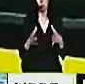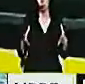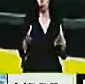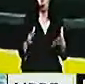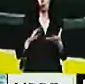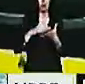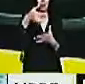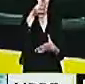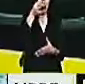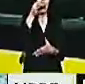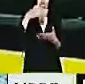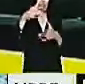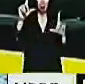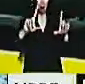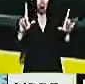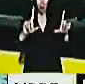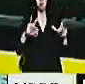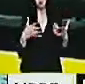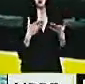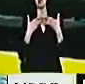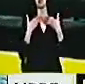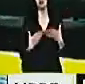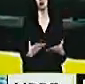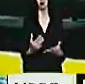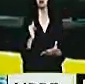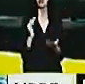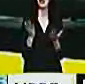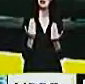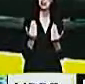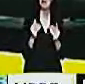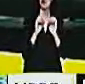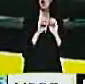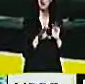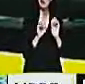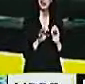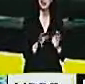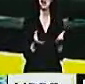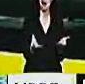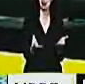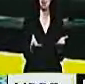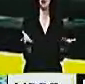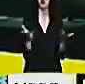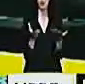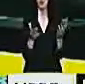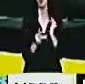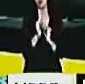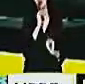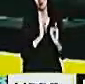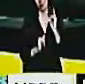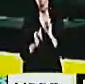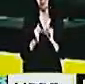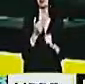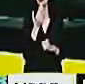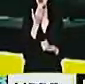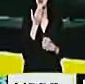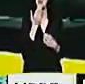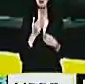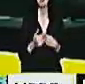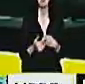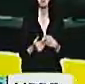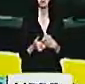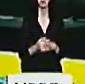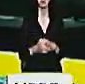de la pantalla. Entonces, por un lado, es eso lo que se requiere, que todos aprendamos a enseñar a través de la virtualidad. Y por otro lado, que de